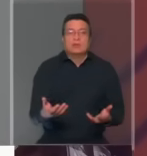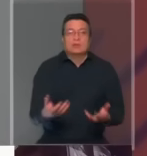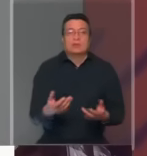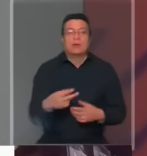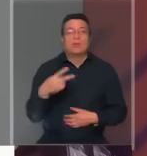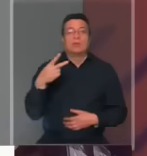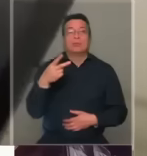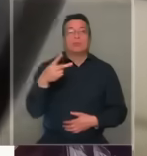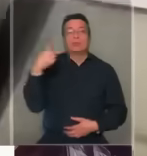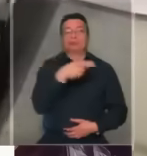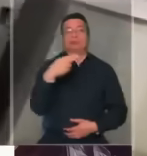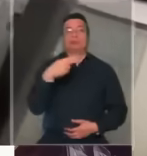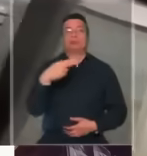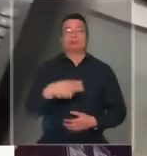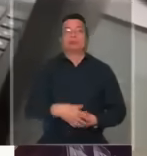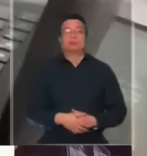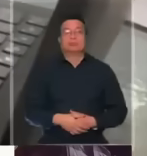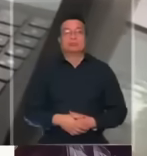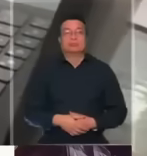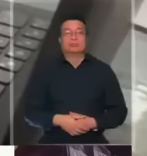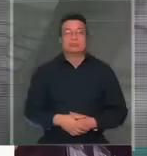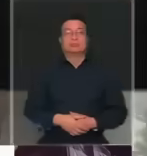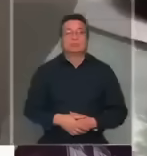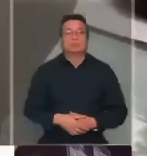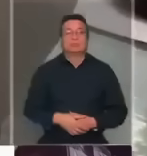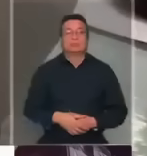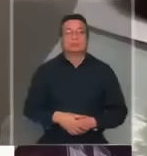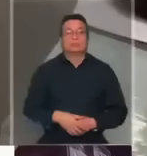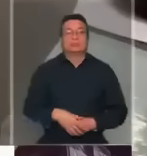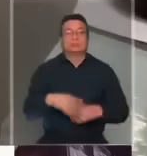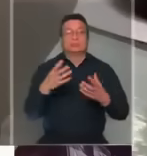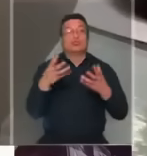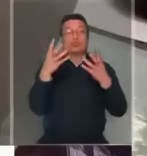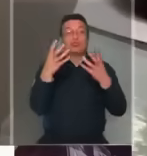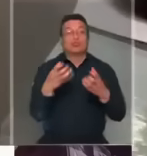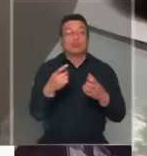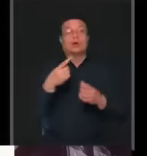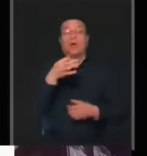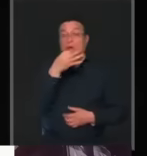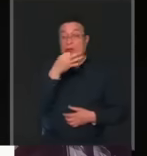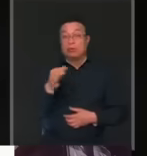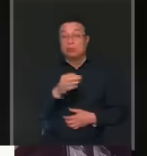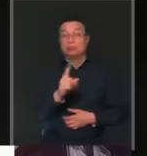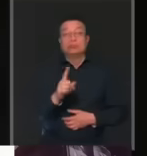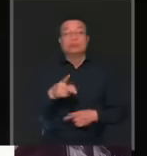¿Me escuchas? Te tenemos grabado, Fernando. Ahora ya no hablo a tu amigo.